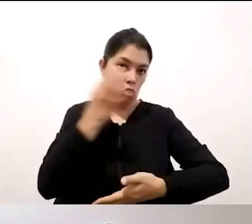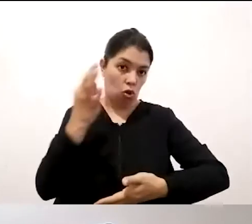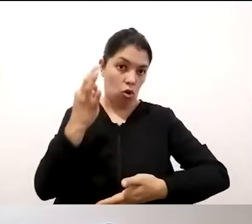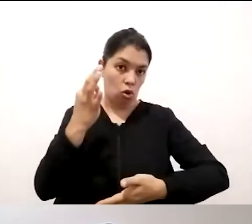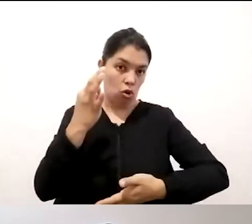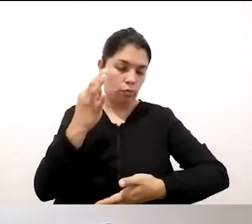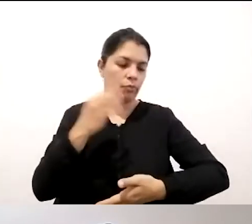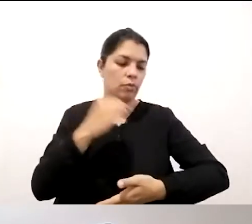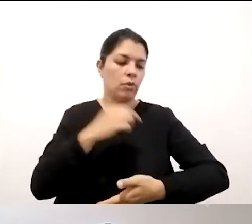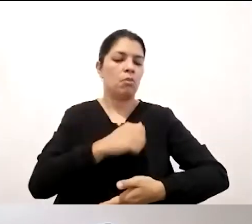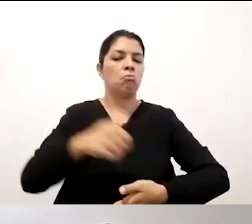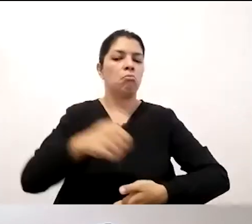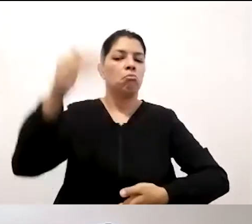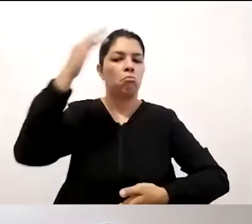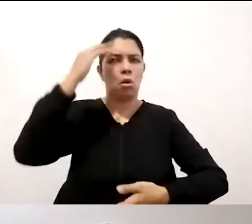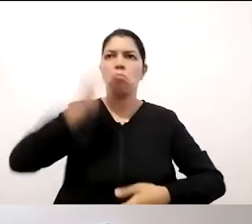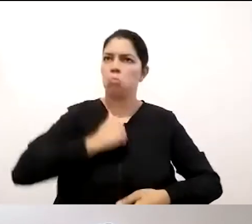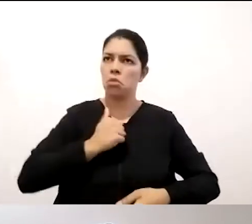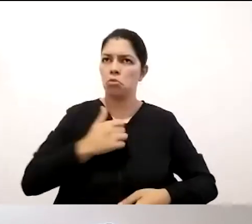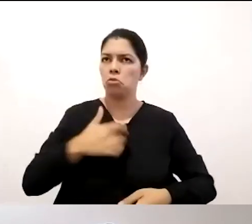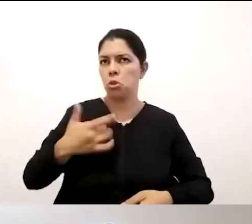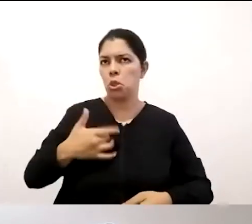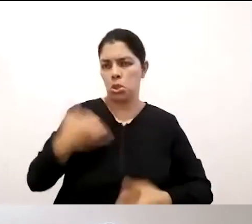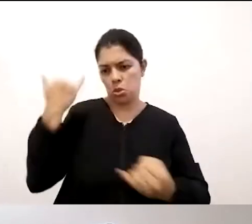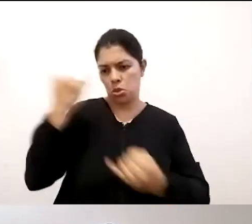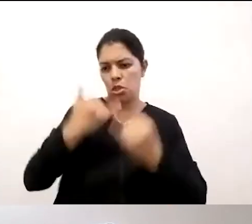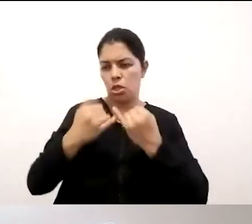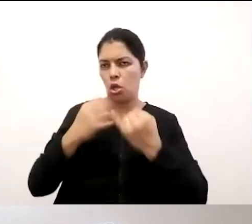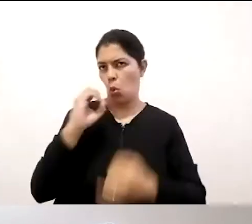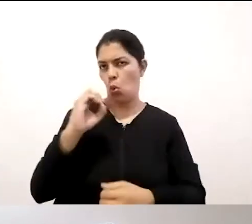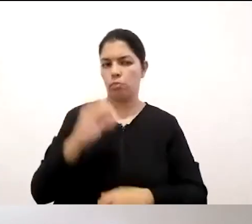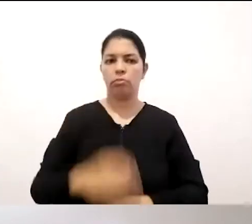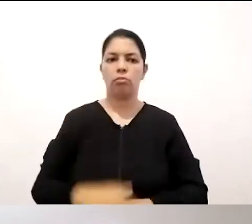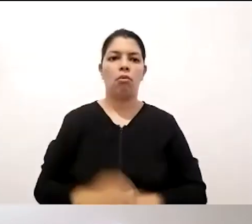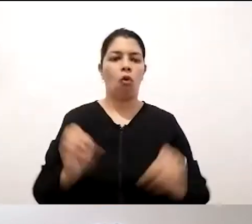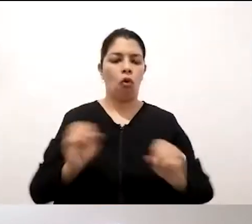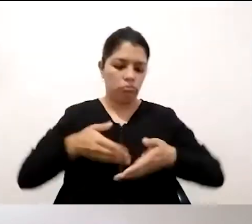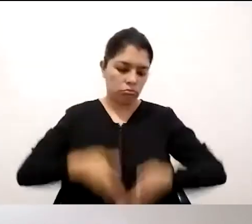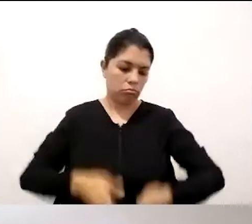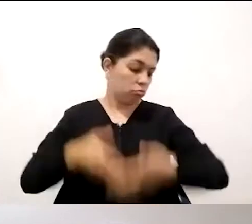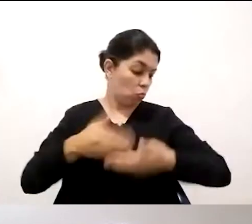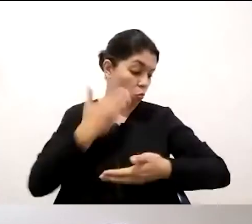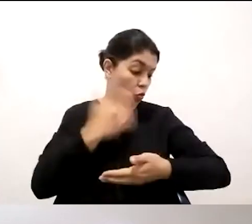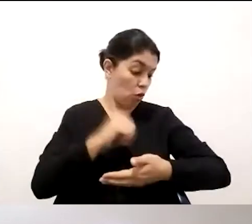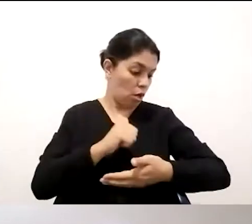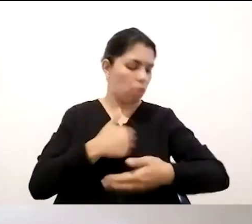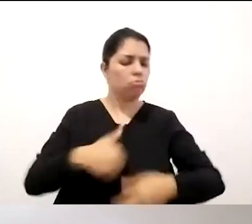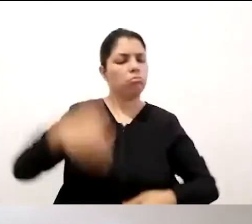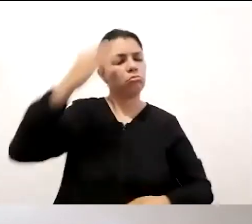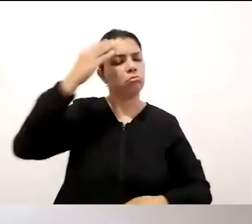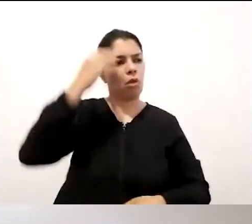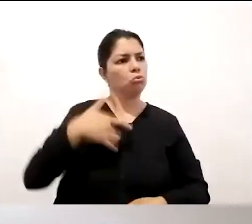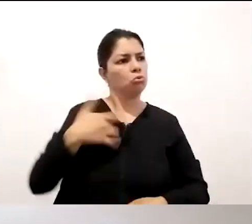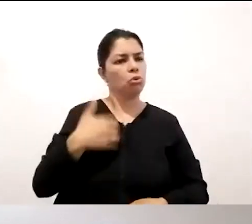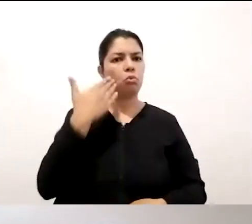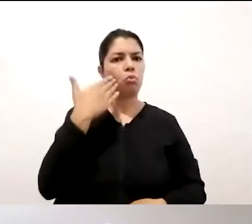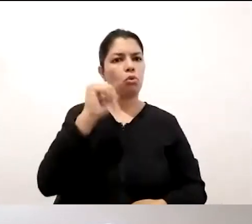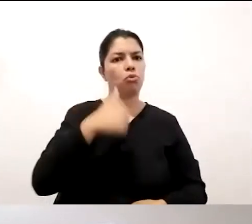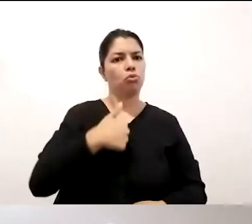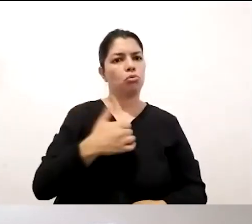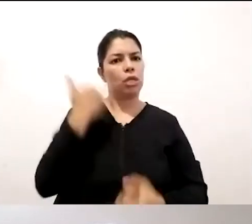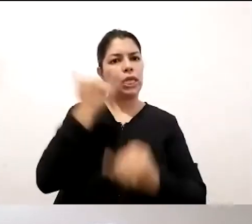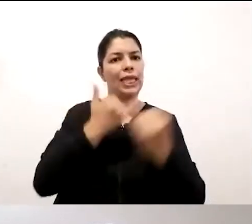las personas que nacen con el sexo femenino se identifiquen como mujeres. A esto es a lo que se les conoce como identidades de